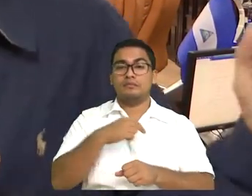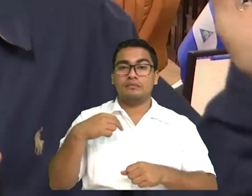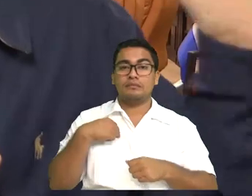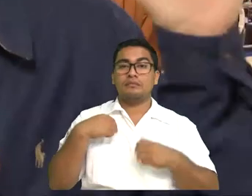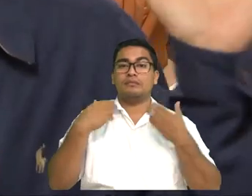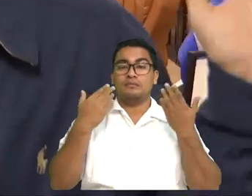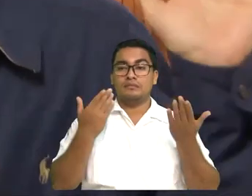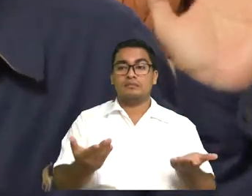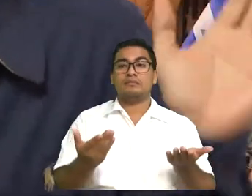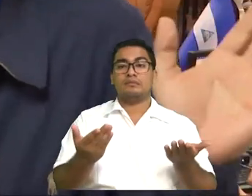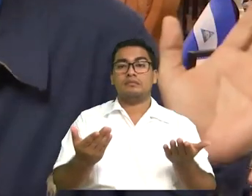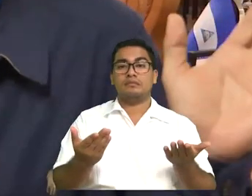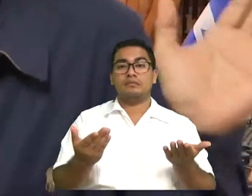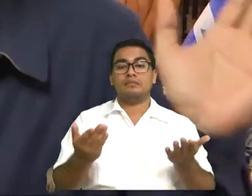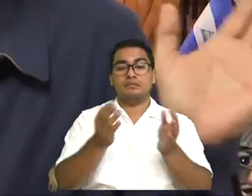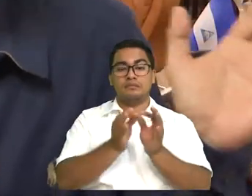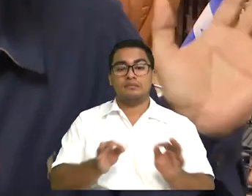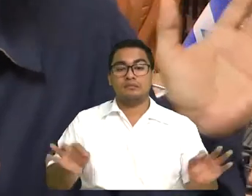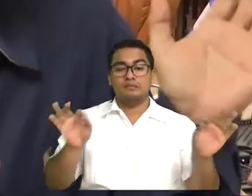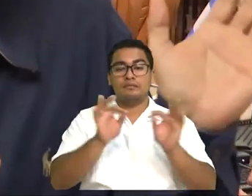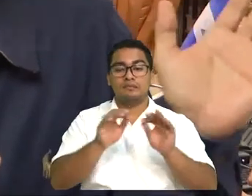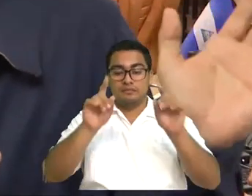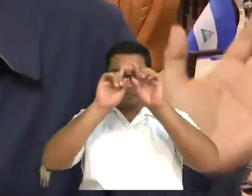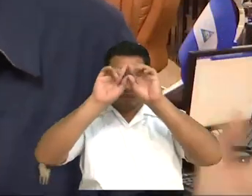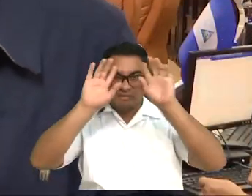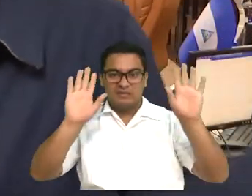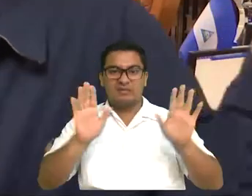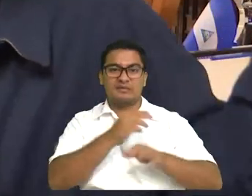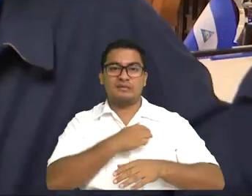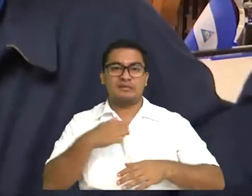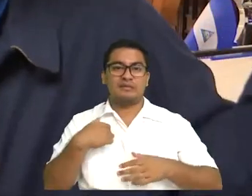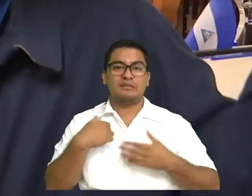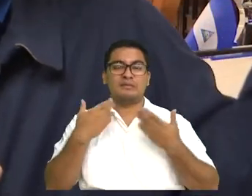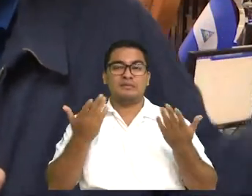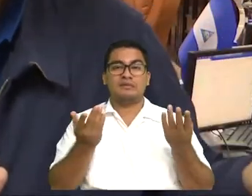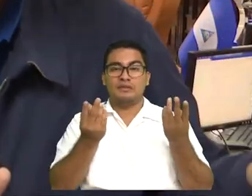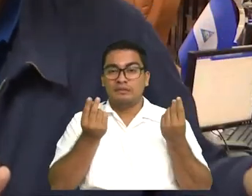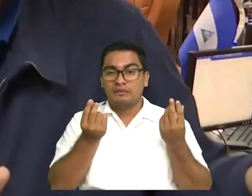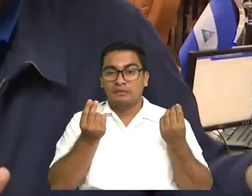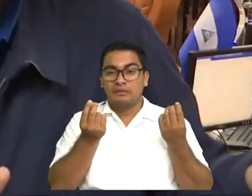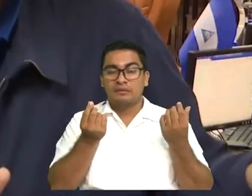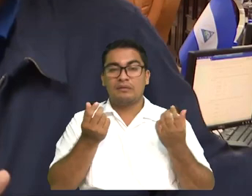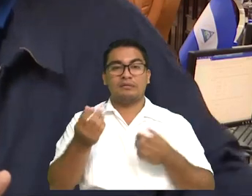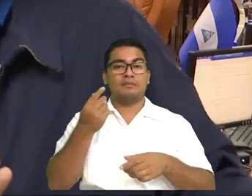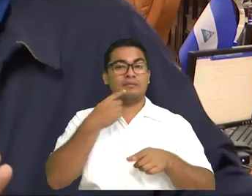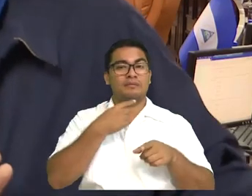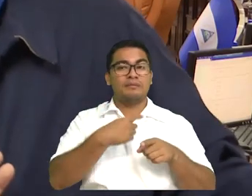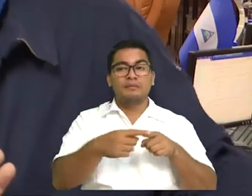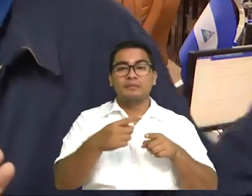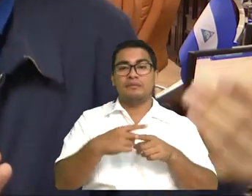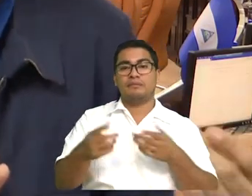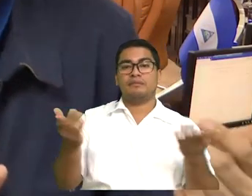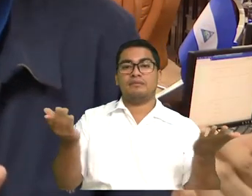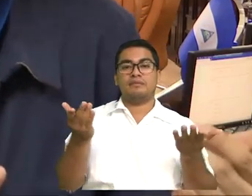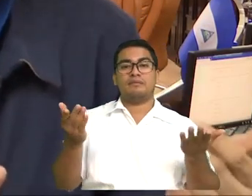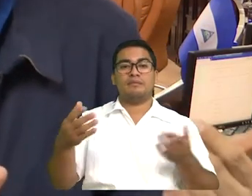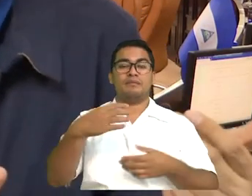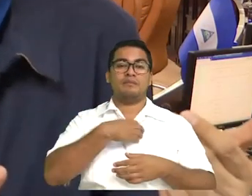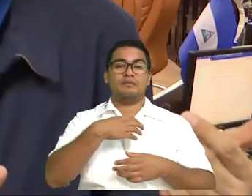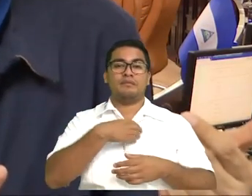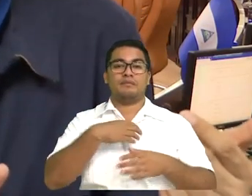y la transparencia con la que se han manejado los recursos tanto tributarios como de la